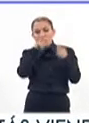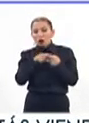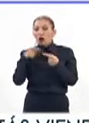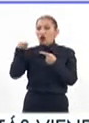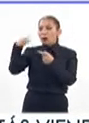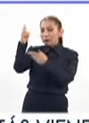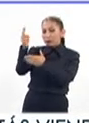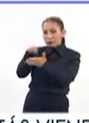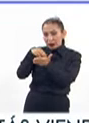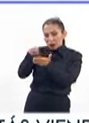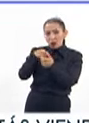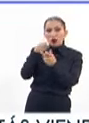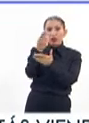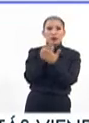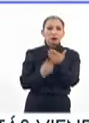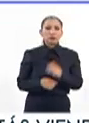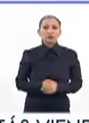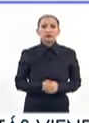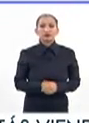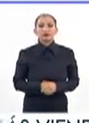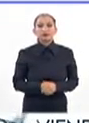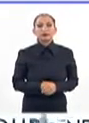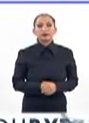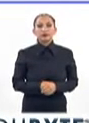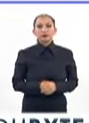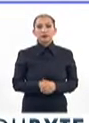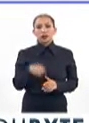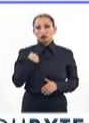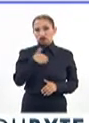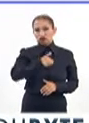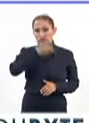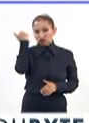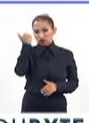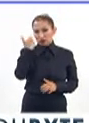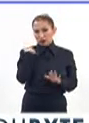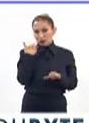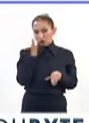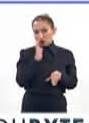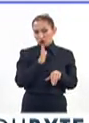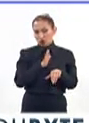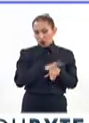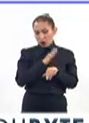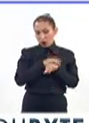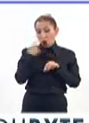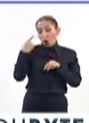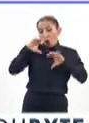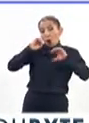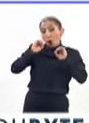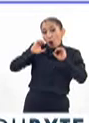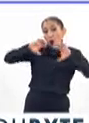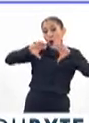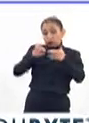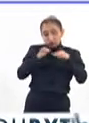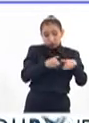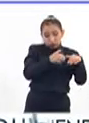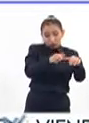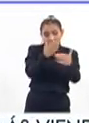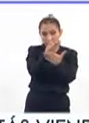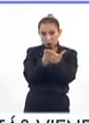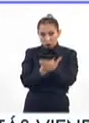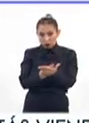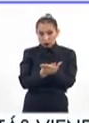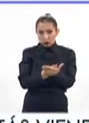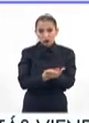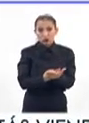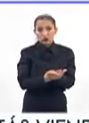fotografía y pintura y dibujo. Fíjate, yo no sé si se califiquen o se clasifiquen los